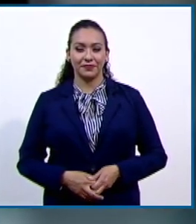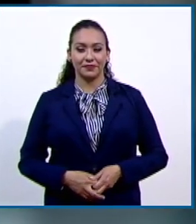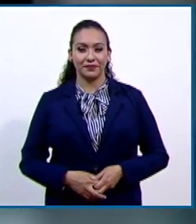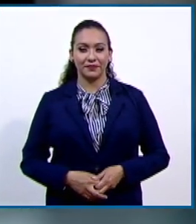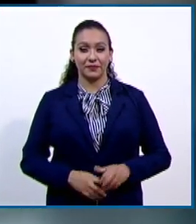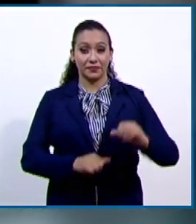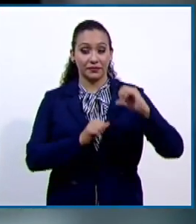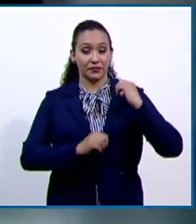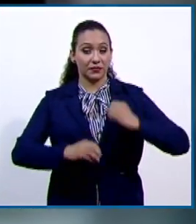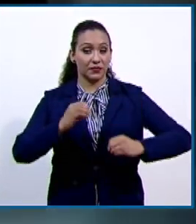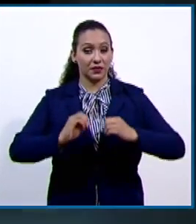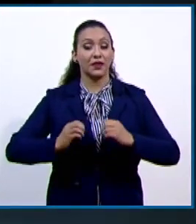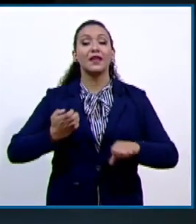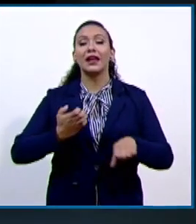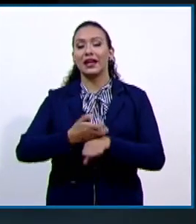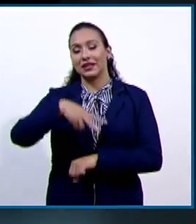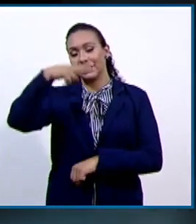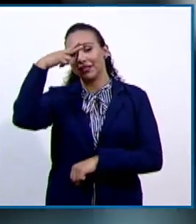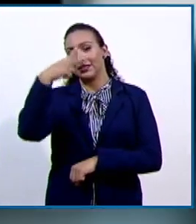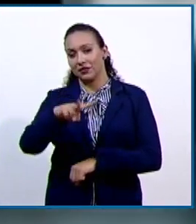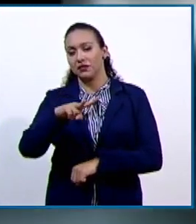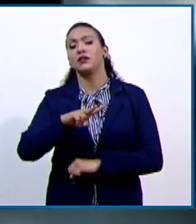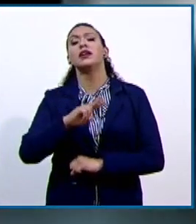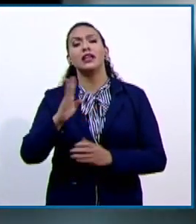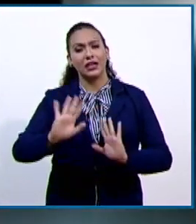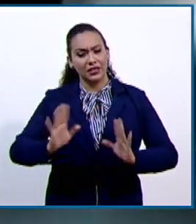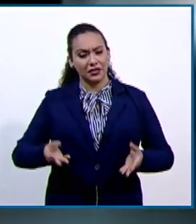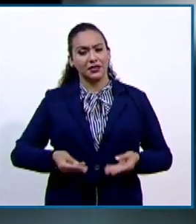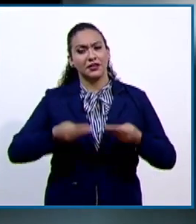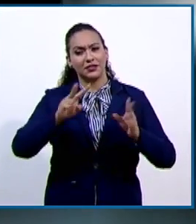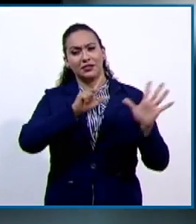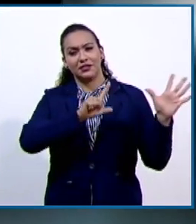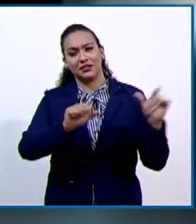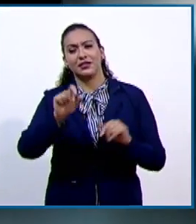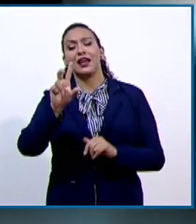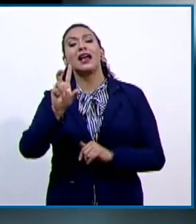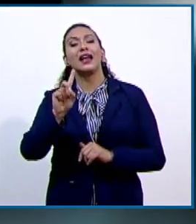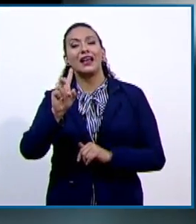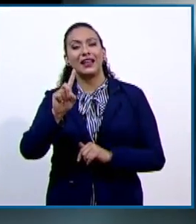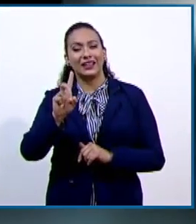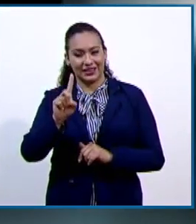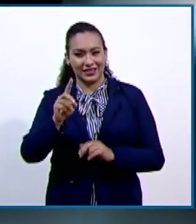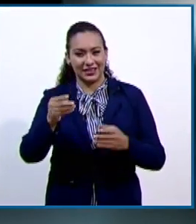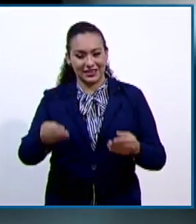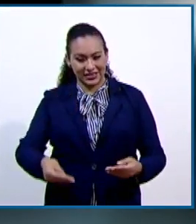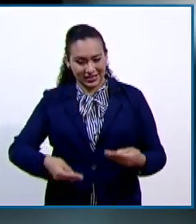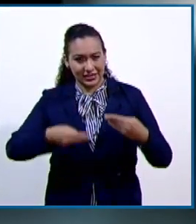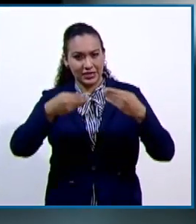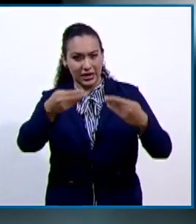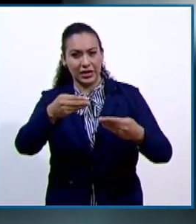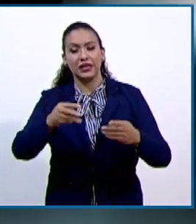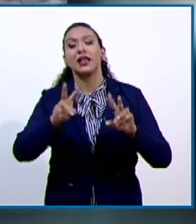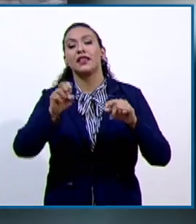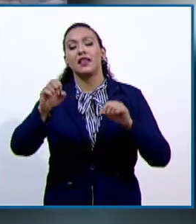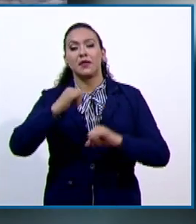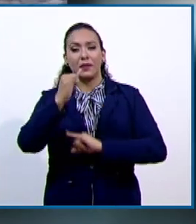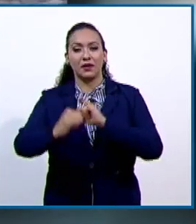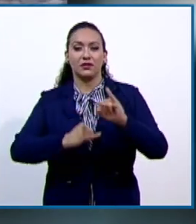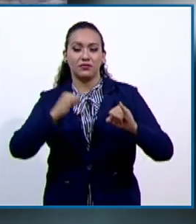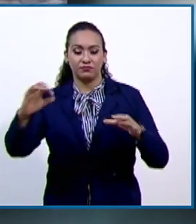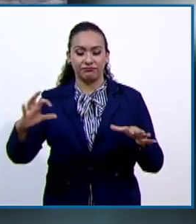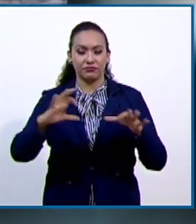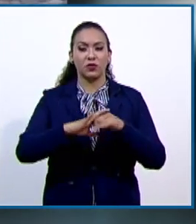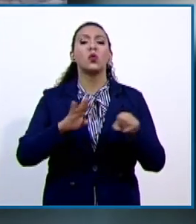El Poder Judicial del Estado de México ha otorgado 730 adopciones nacionales e internacionales a través de su